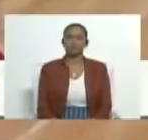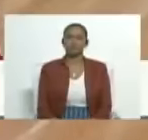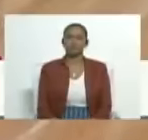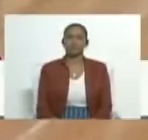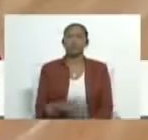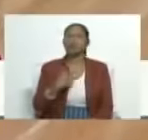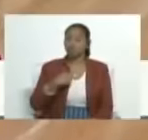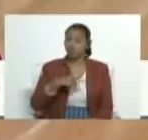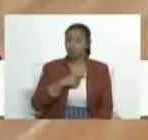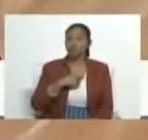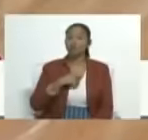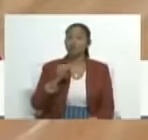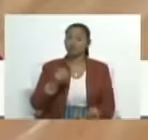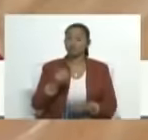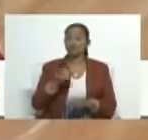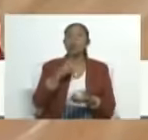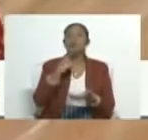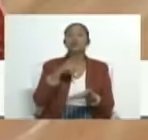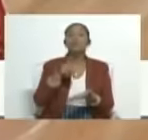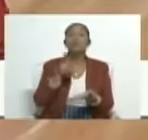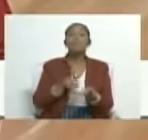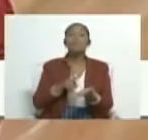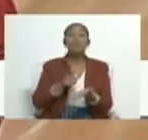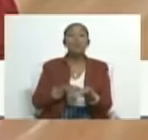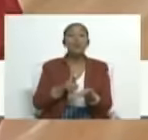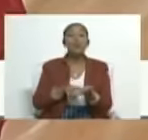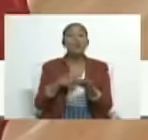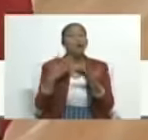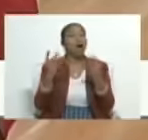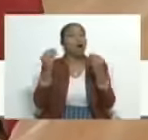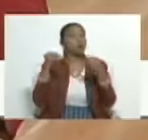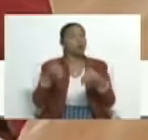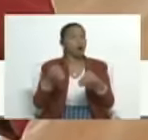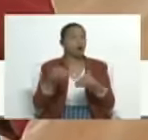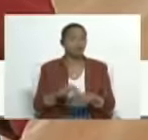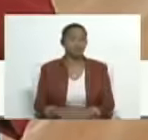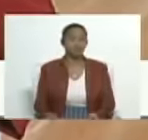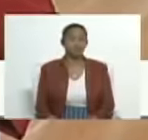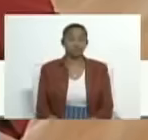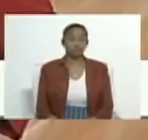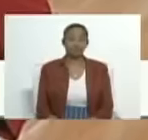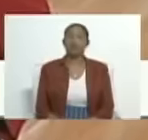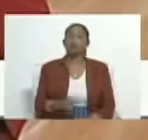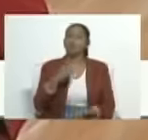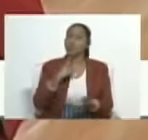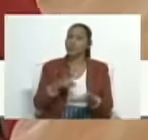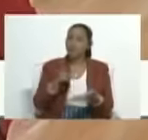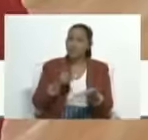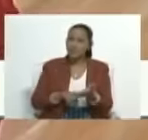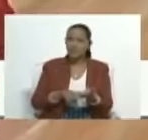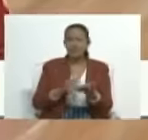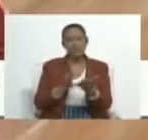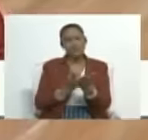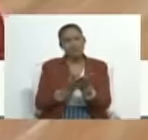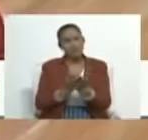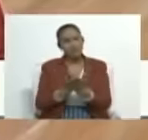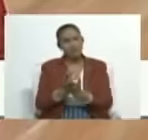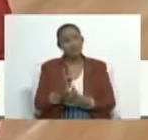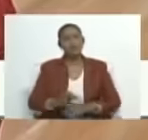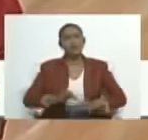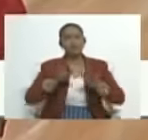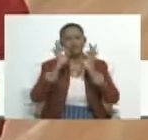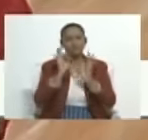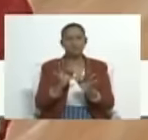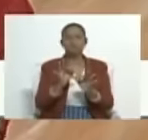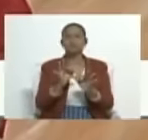cumplimos con esos acuerdos. Hemos cumplido fielmente hasta el último